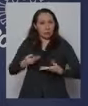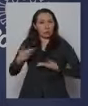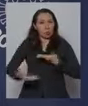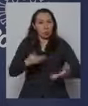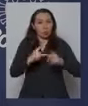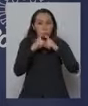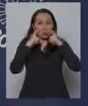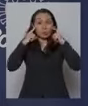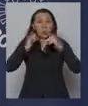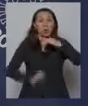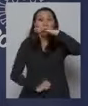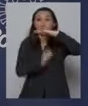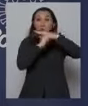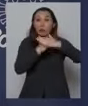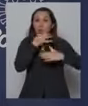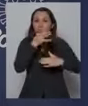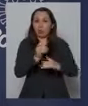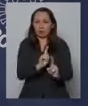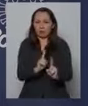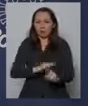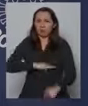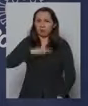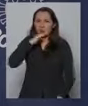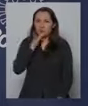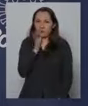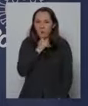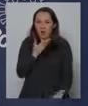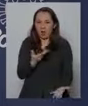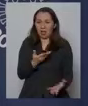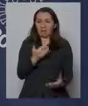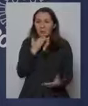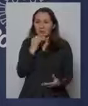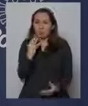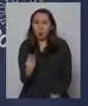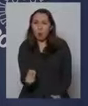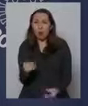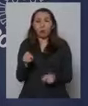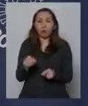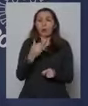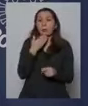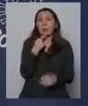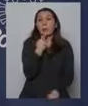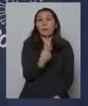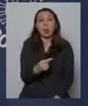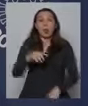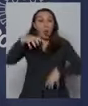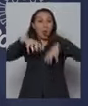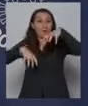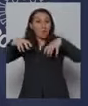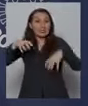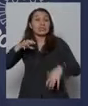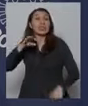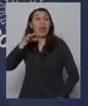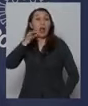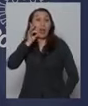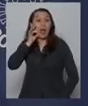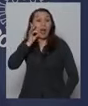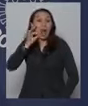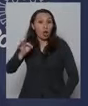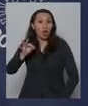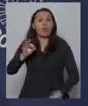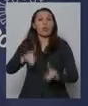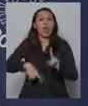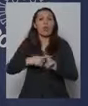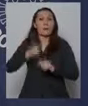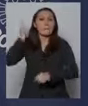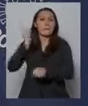Corte Suprema dice que estos insumos no son suficientes. Y además preguntarle por qué Lo Barnechea y Las Condes han extendido el